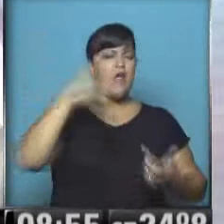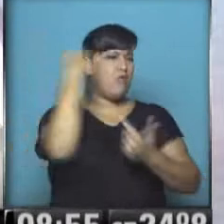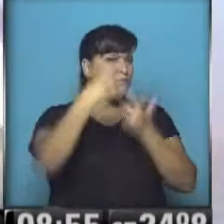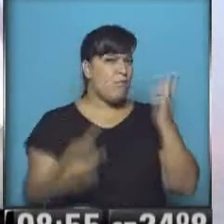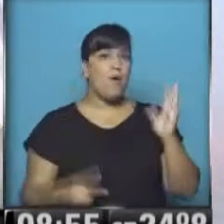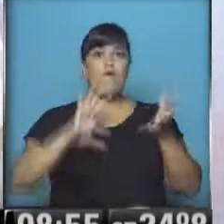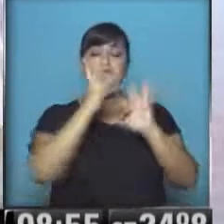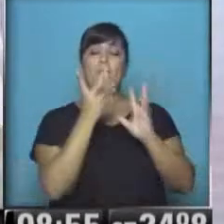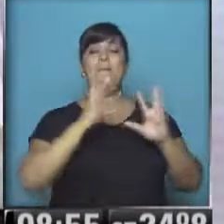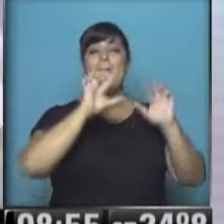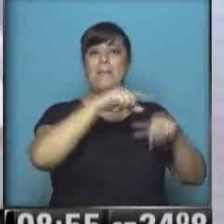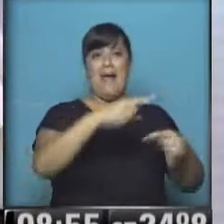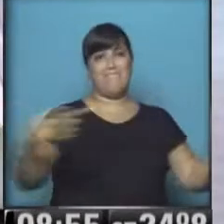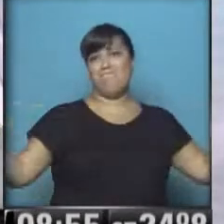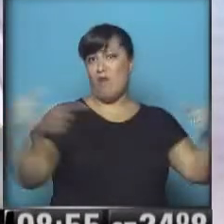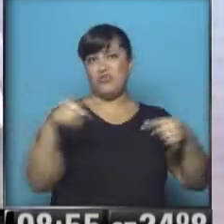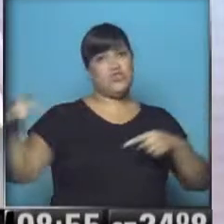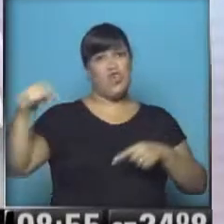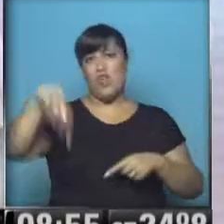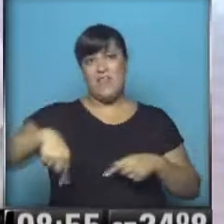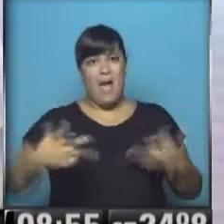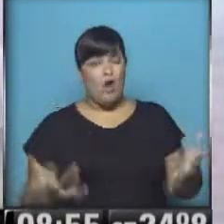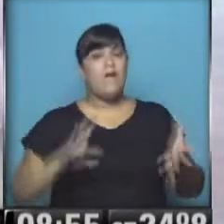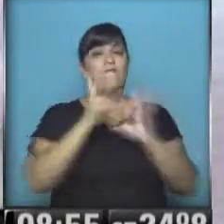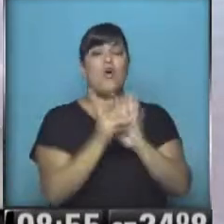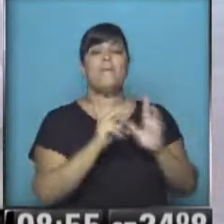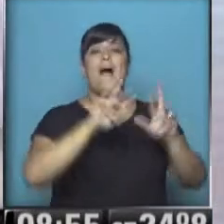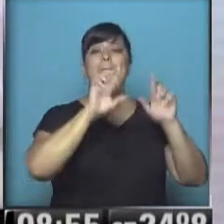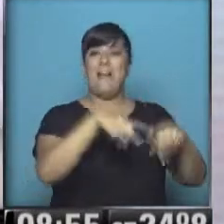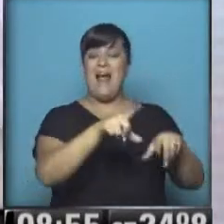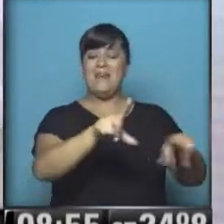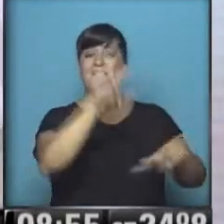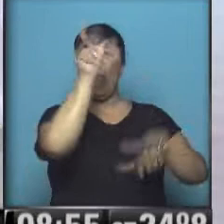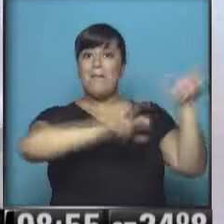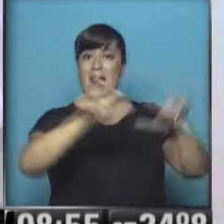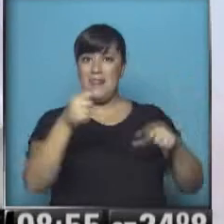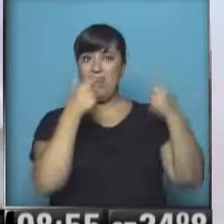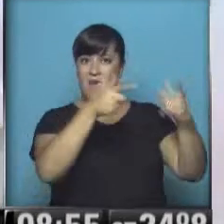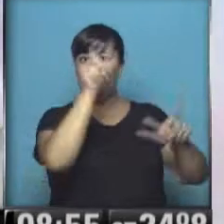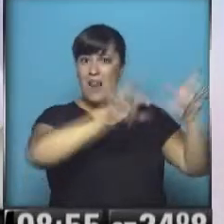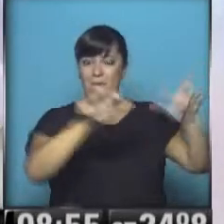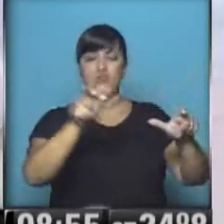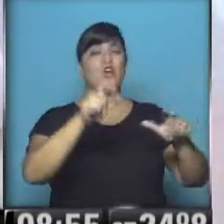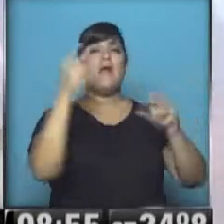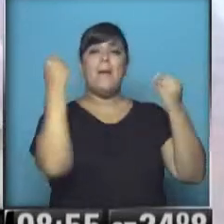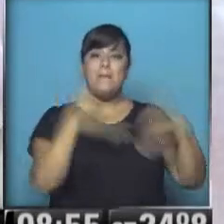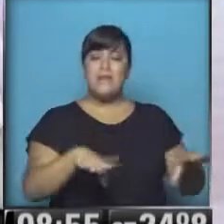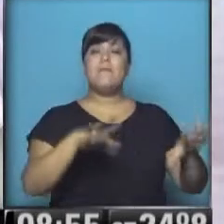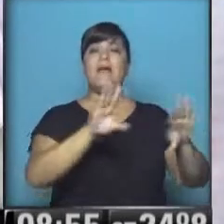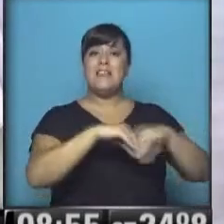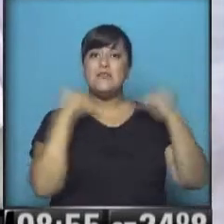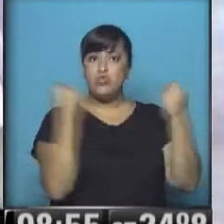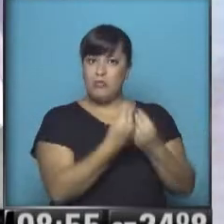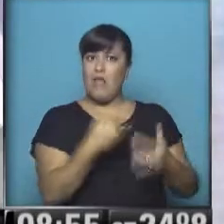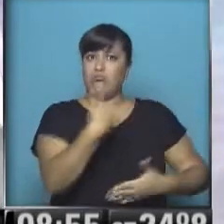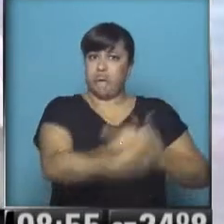política totalmente opuesta a la actual es una política social que en principio va a dar sus resultados y que